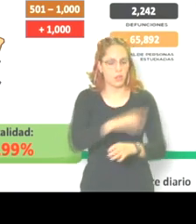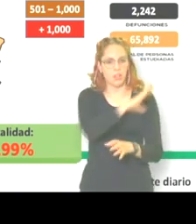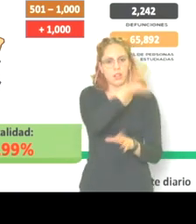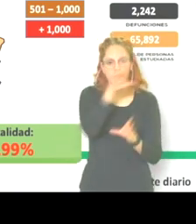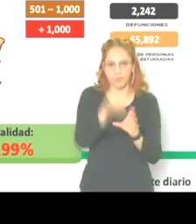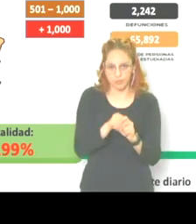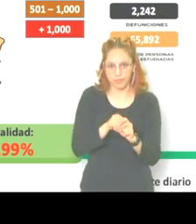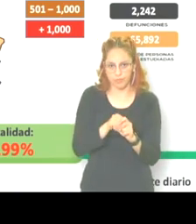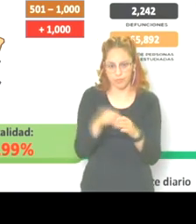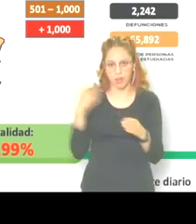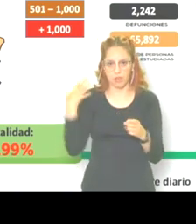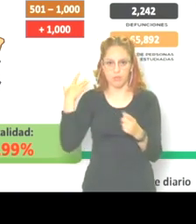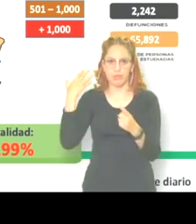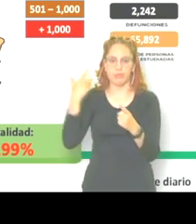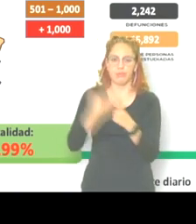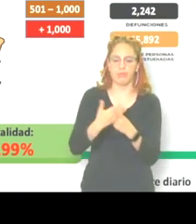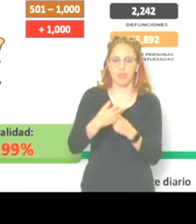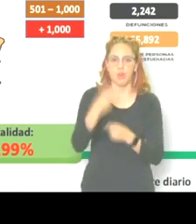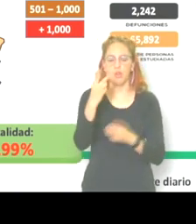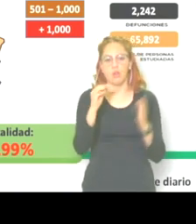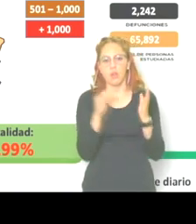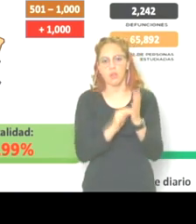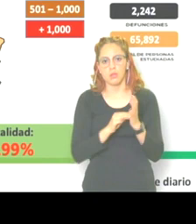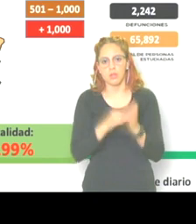a las anteriores son un total de